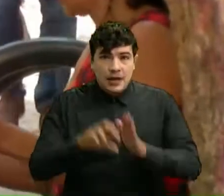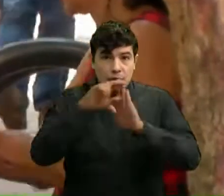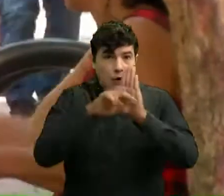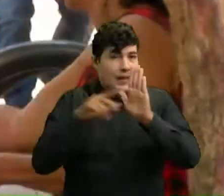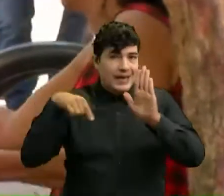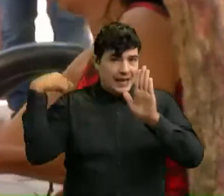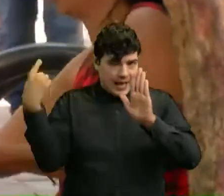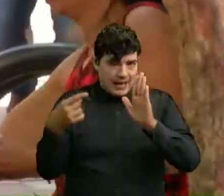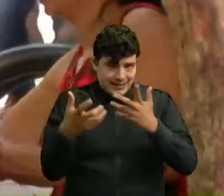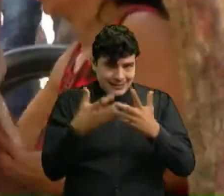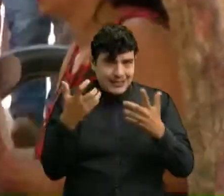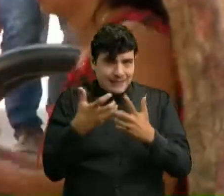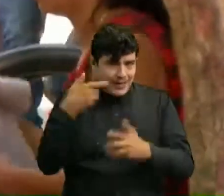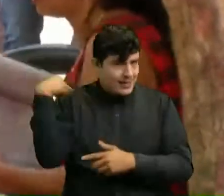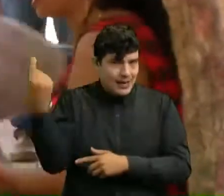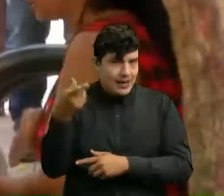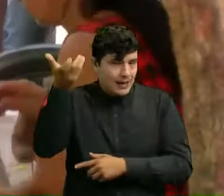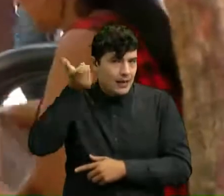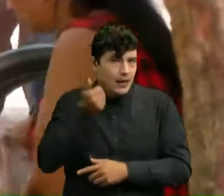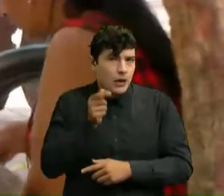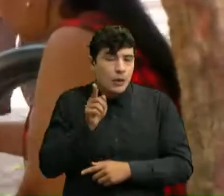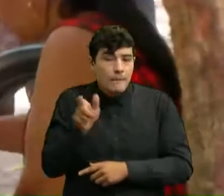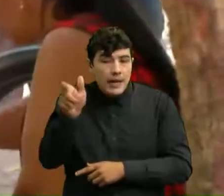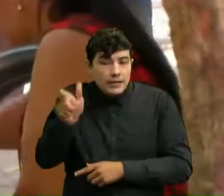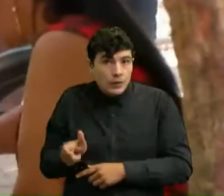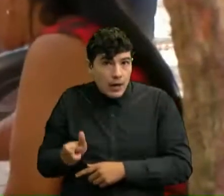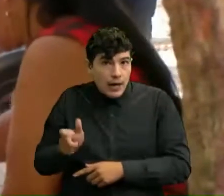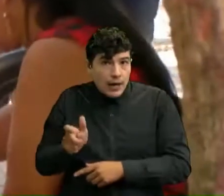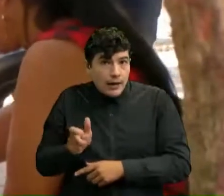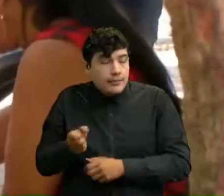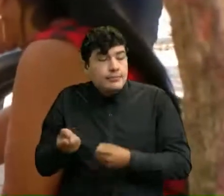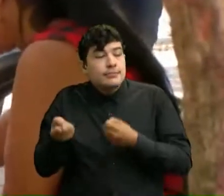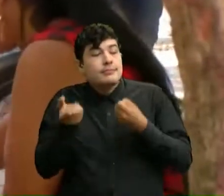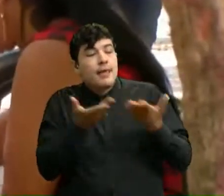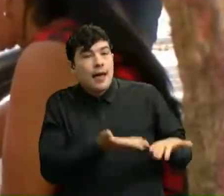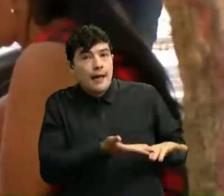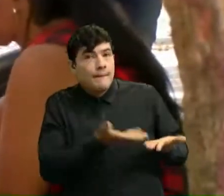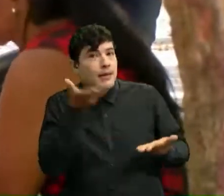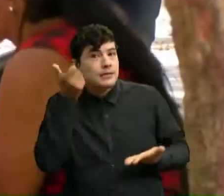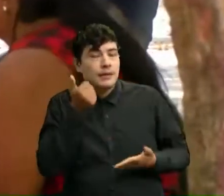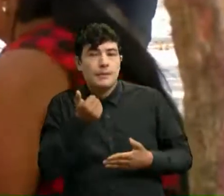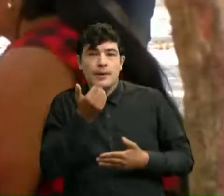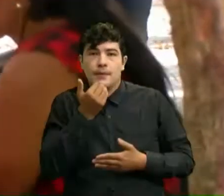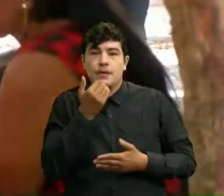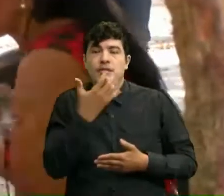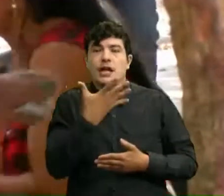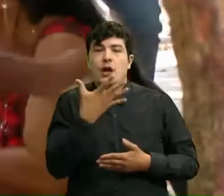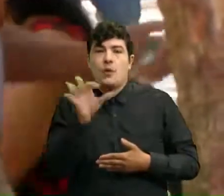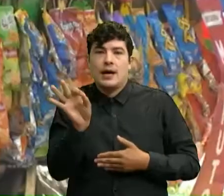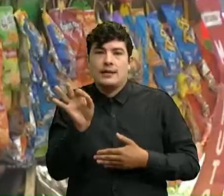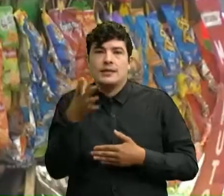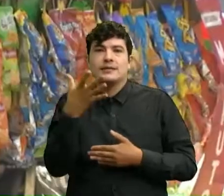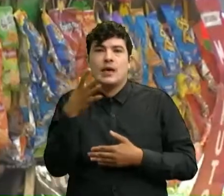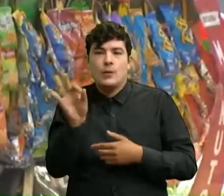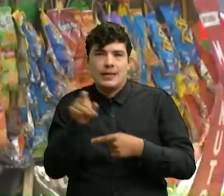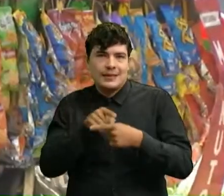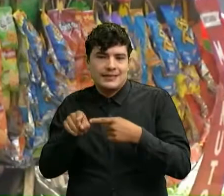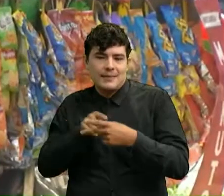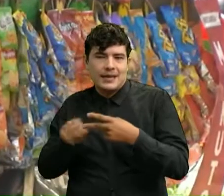ley vigente, una persona puede dejar causada la pensión cuando tiene 50 semanas anteriores a la